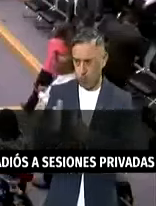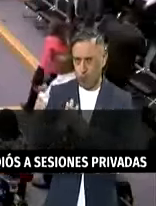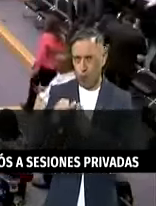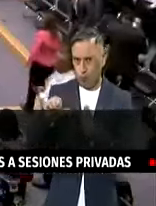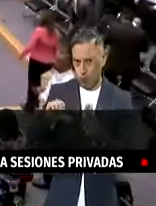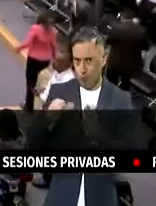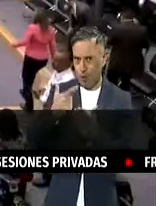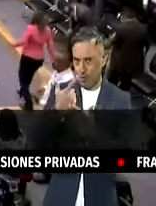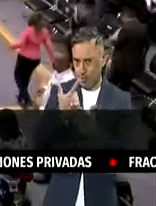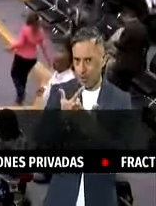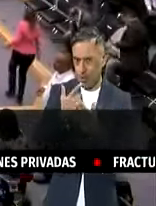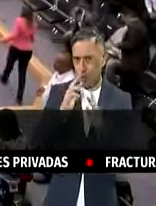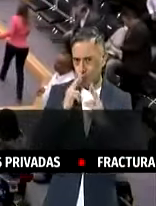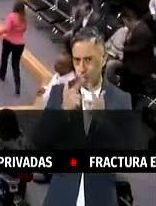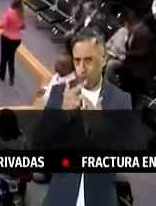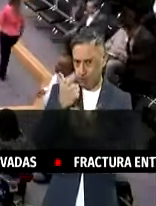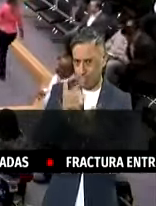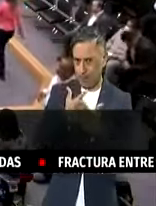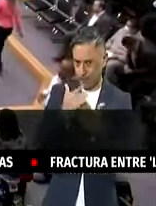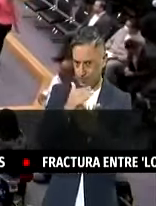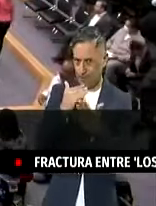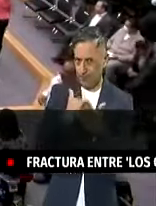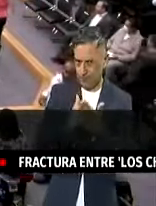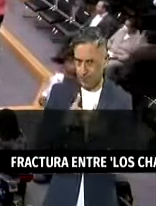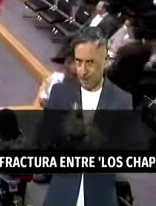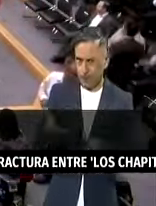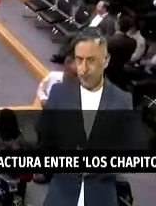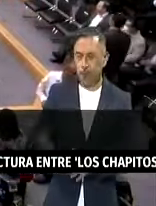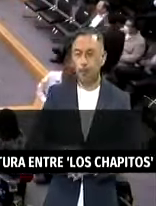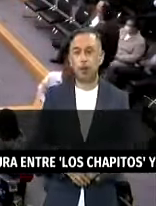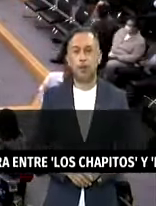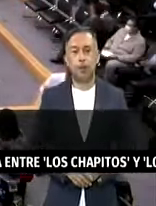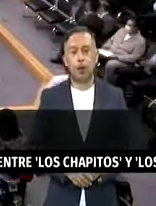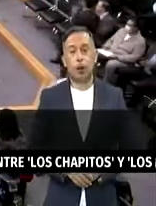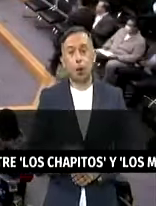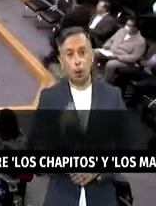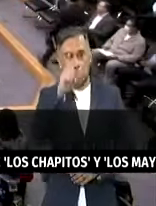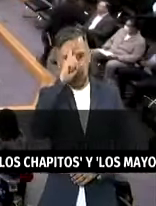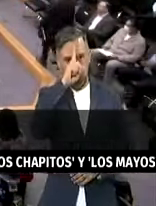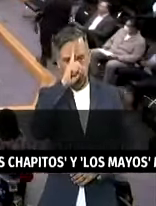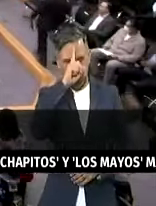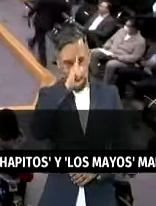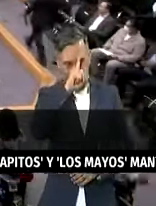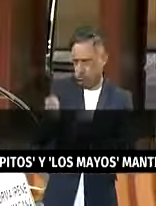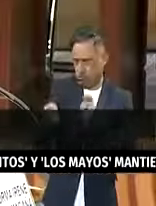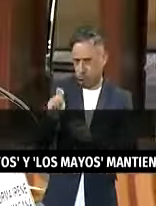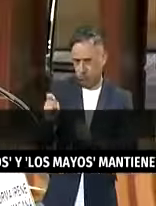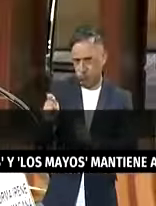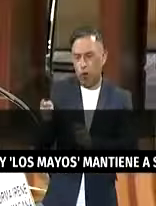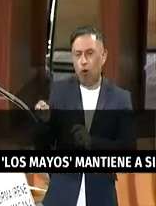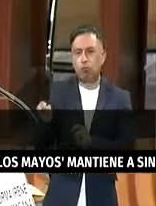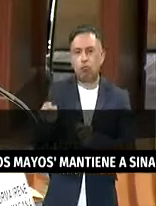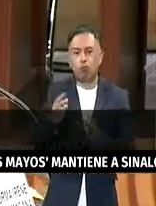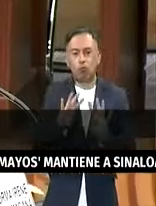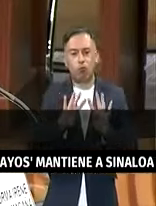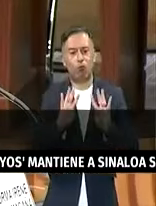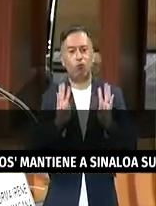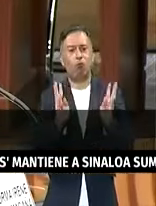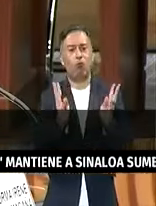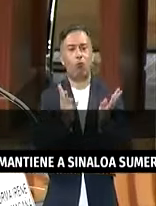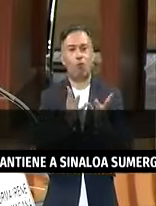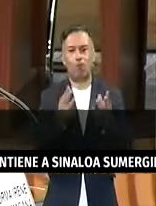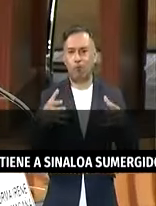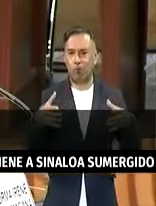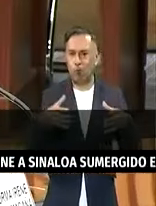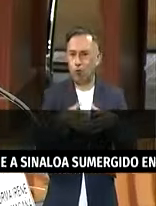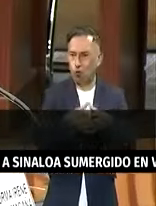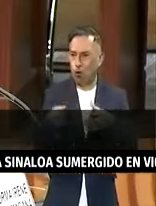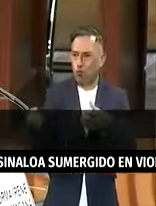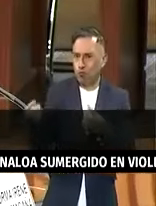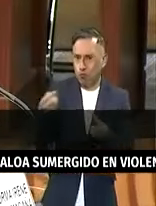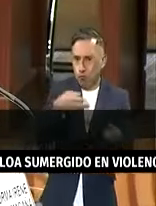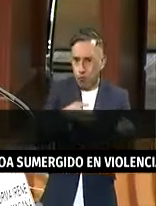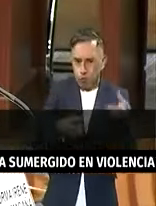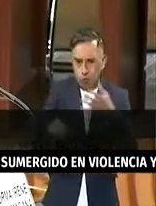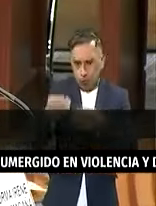Diputados, si es que se aprueba tal cual, como dice usted hoy, van a discutirlo apenas, si el viernes ya se